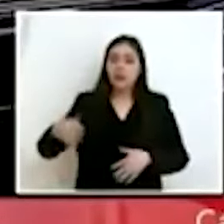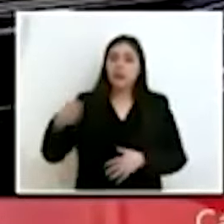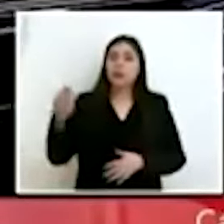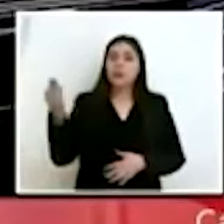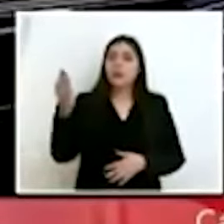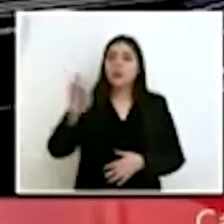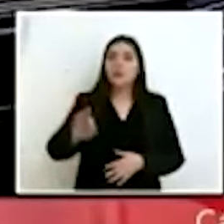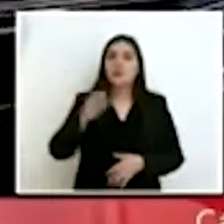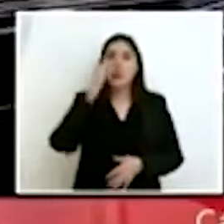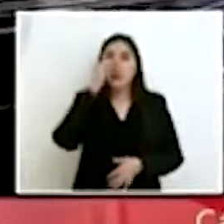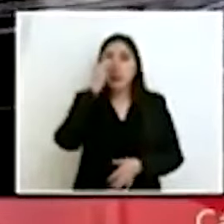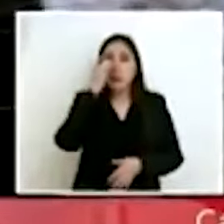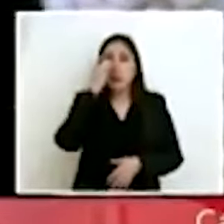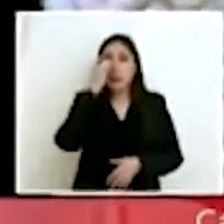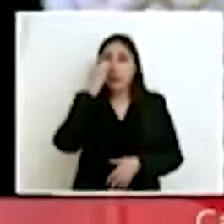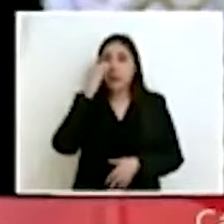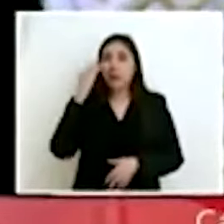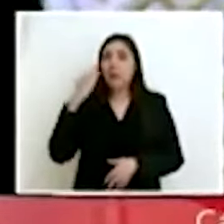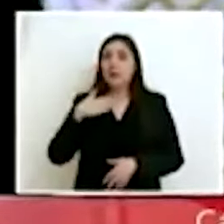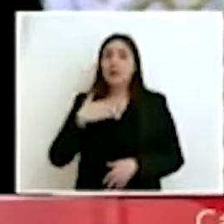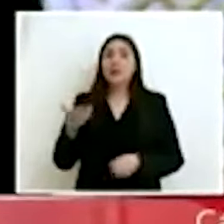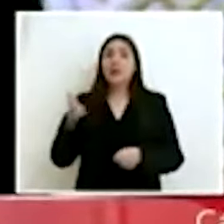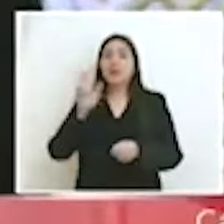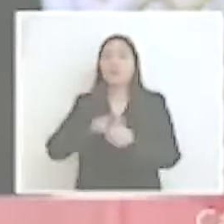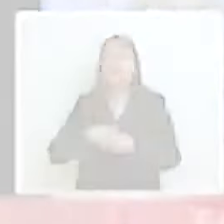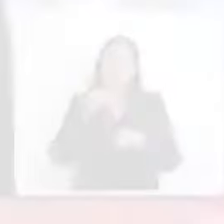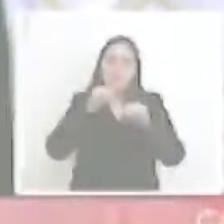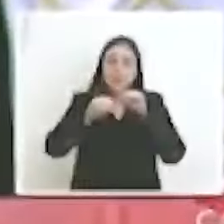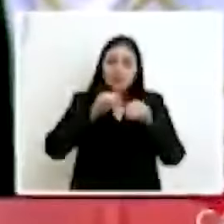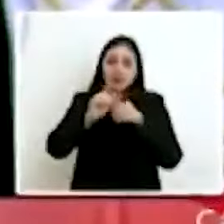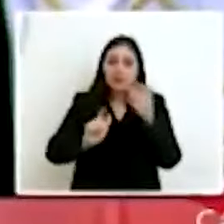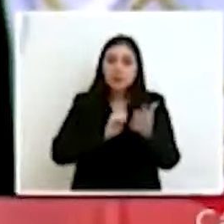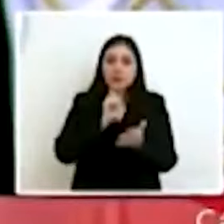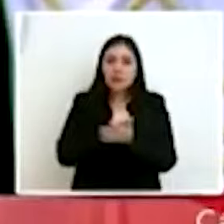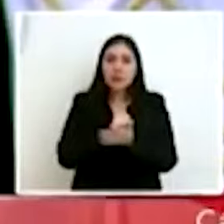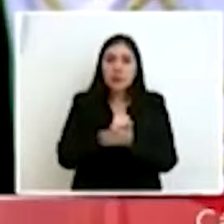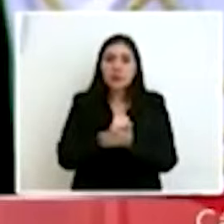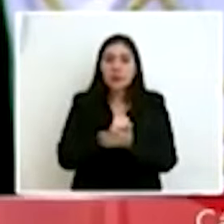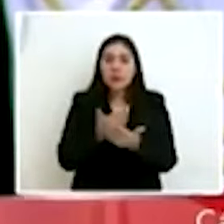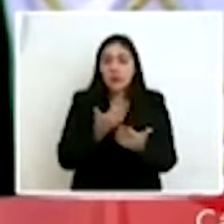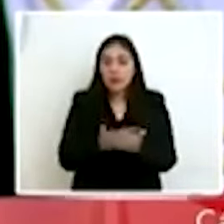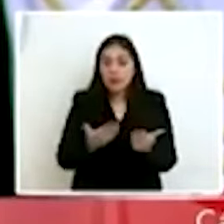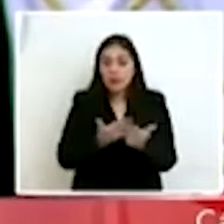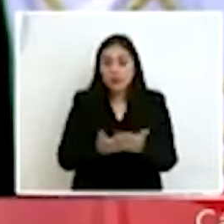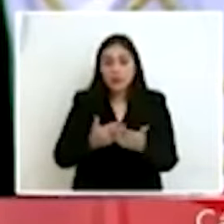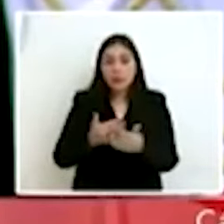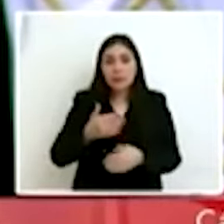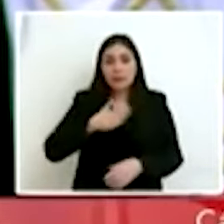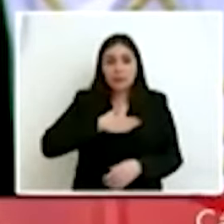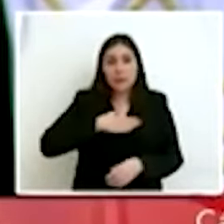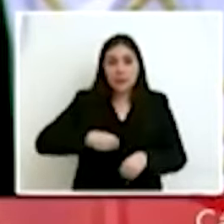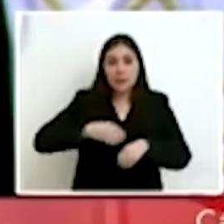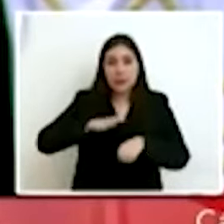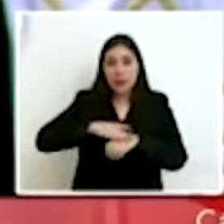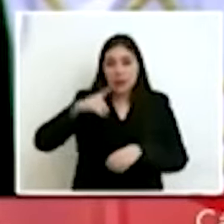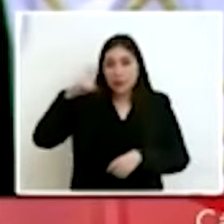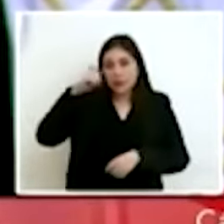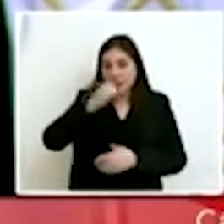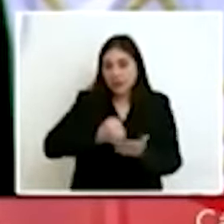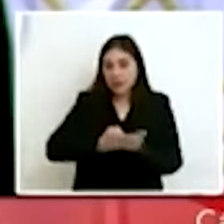grupo parlamentario jamás mentimos de lo que estaba ocurriendo. El senador Barreda